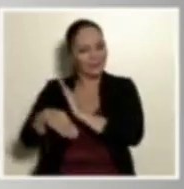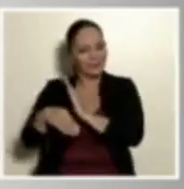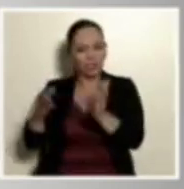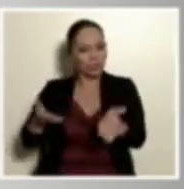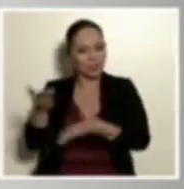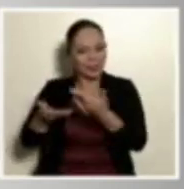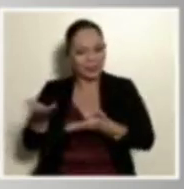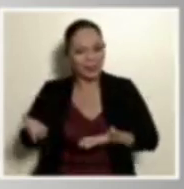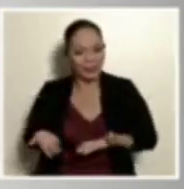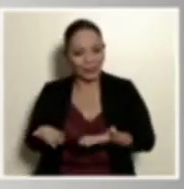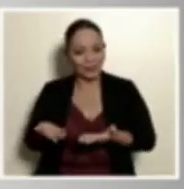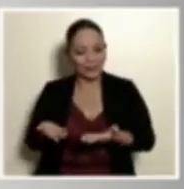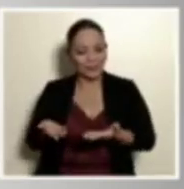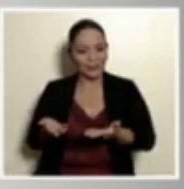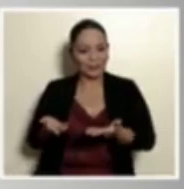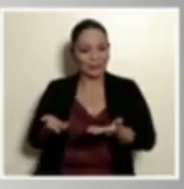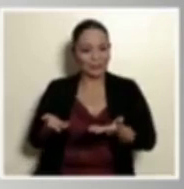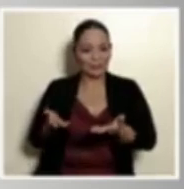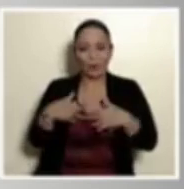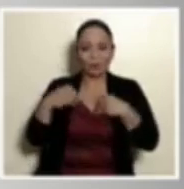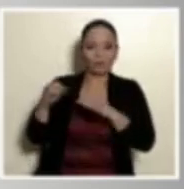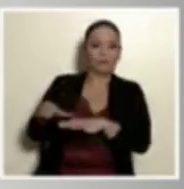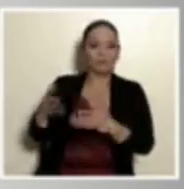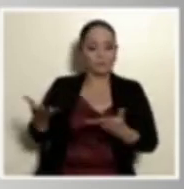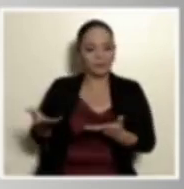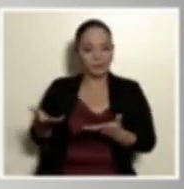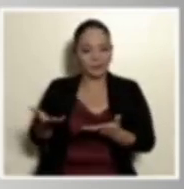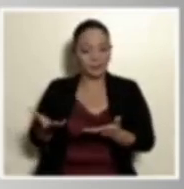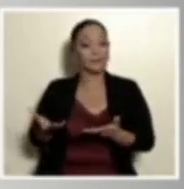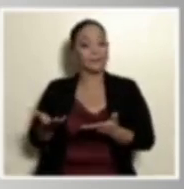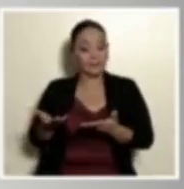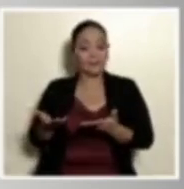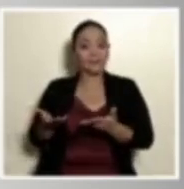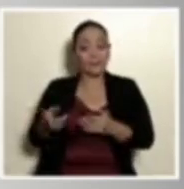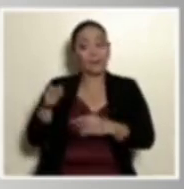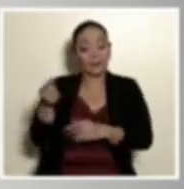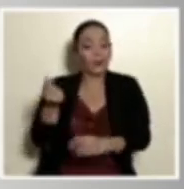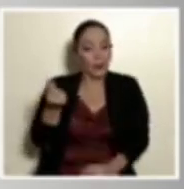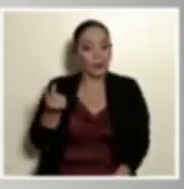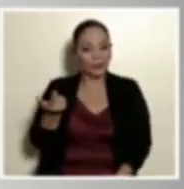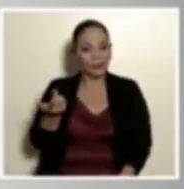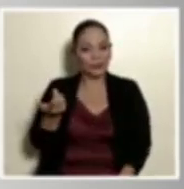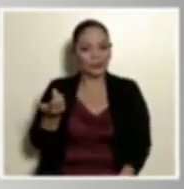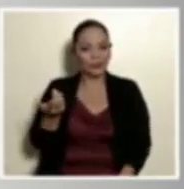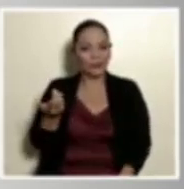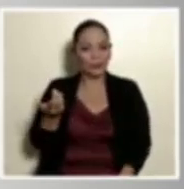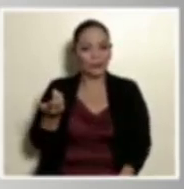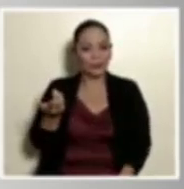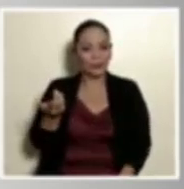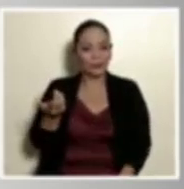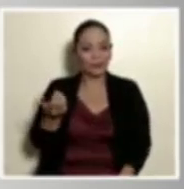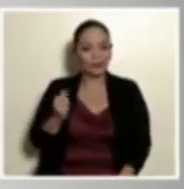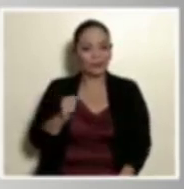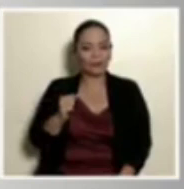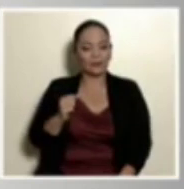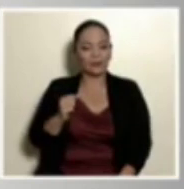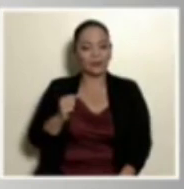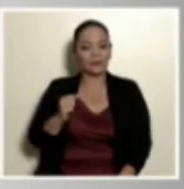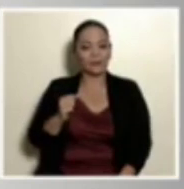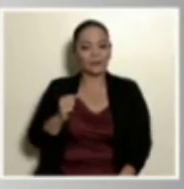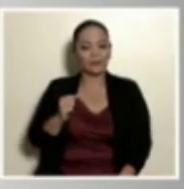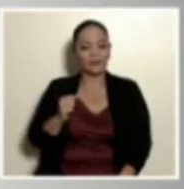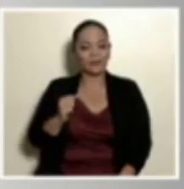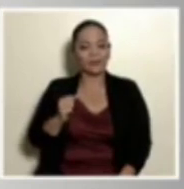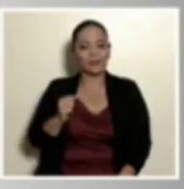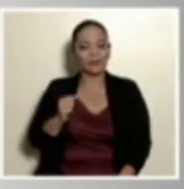criterios médicos, con un costo adicional, porque todo eso tiene costo, y he